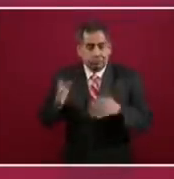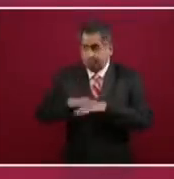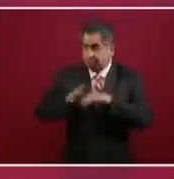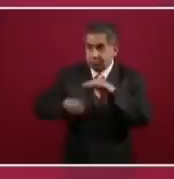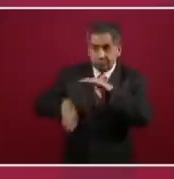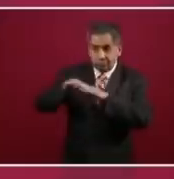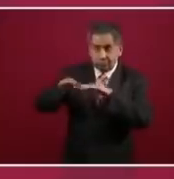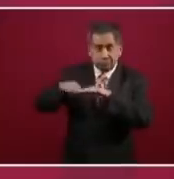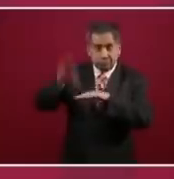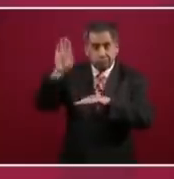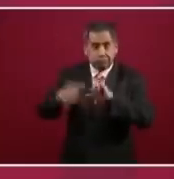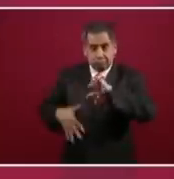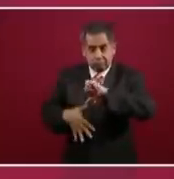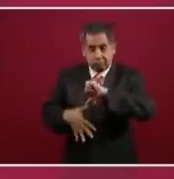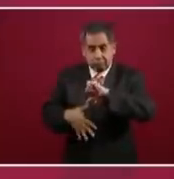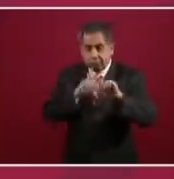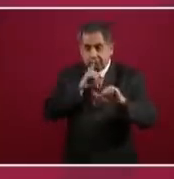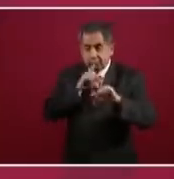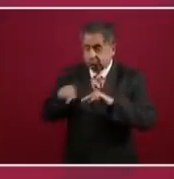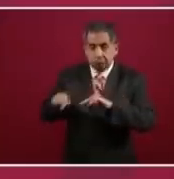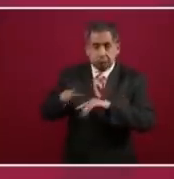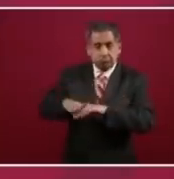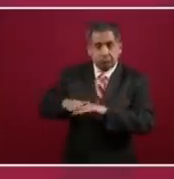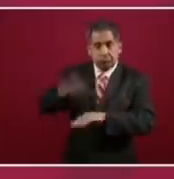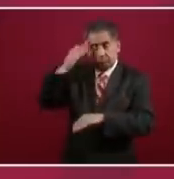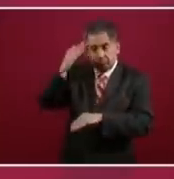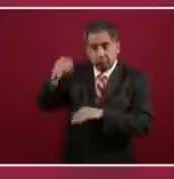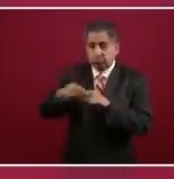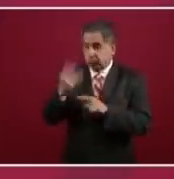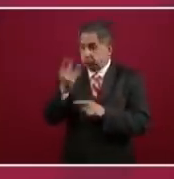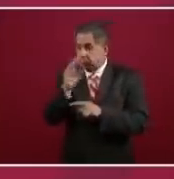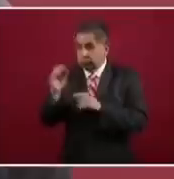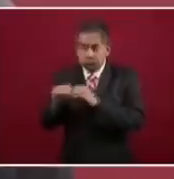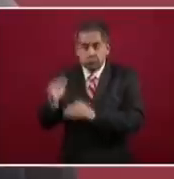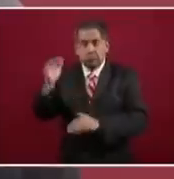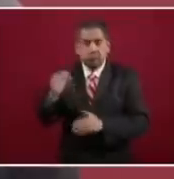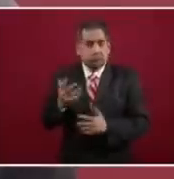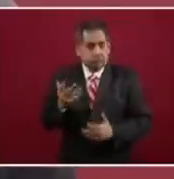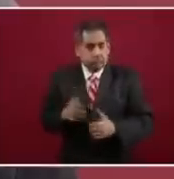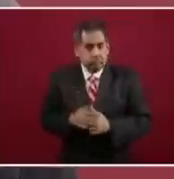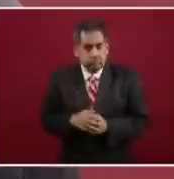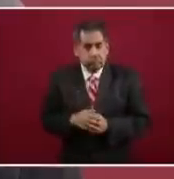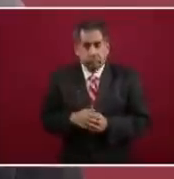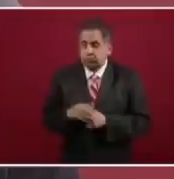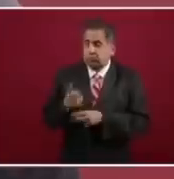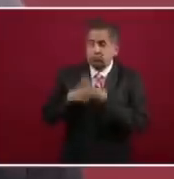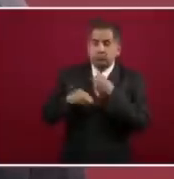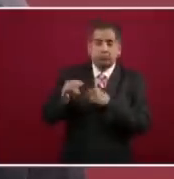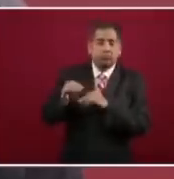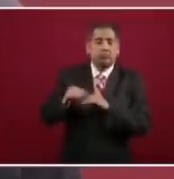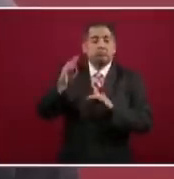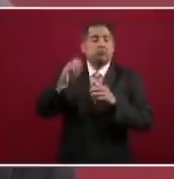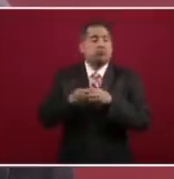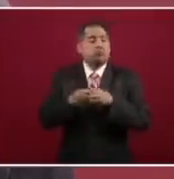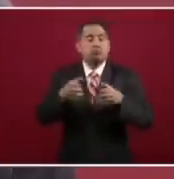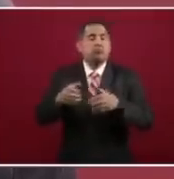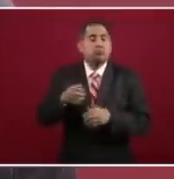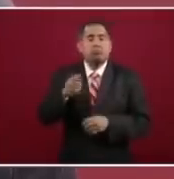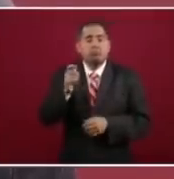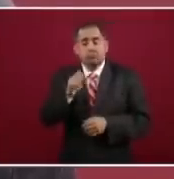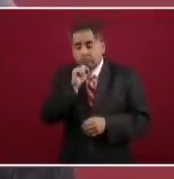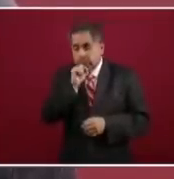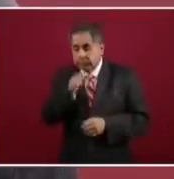de américa latina en todo un periodo pues no sólo eso no fue crecimiento sólo aman solamente